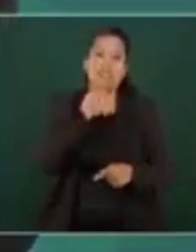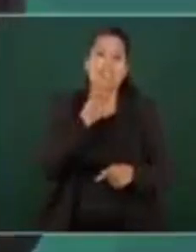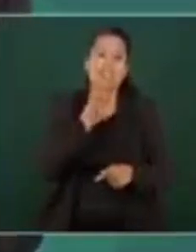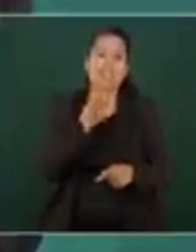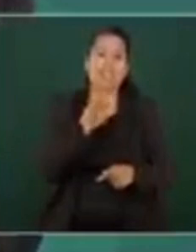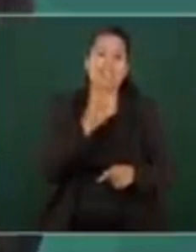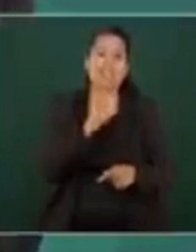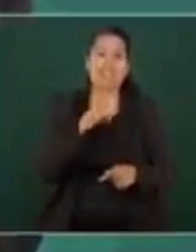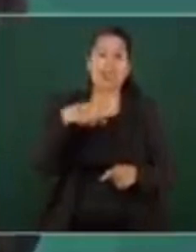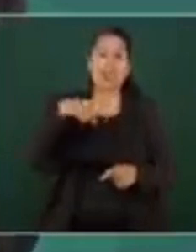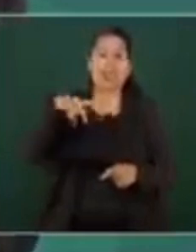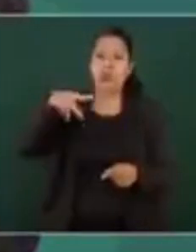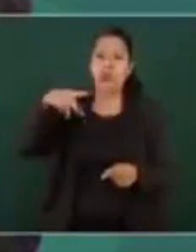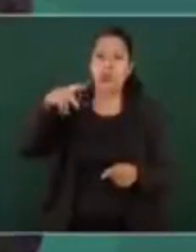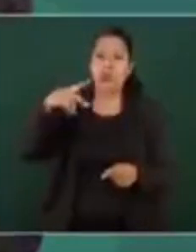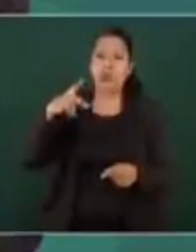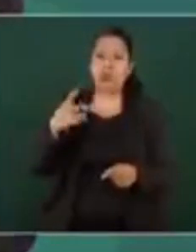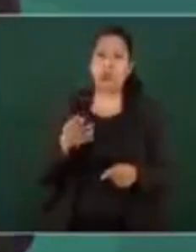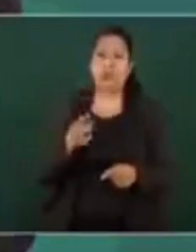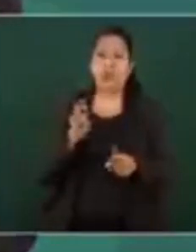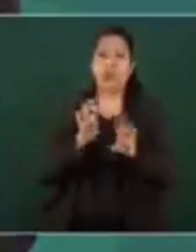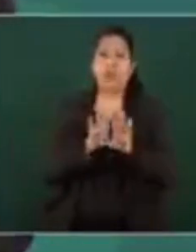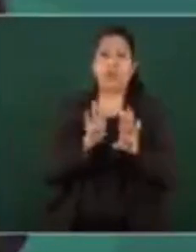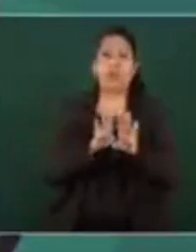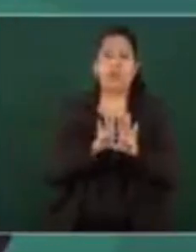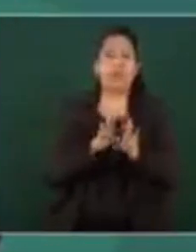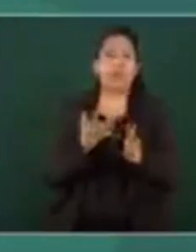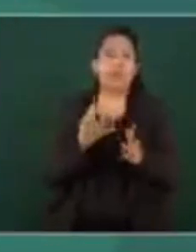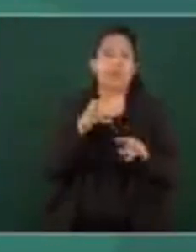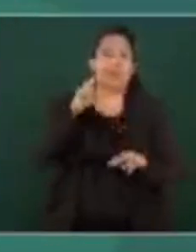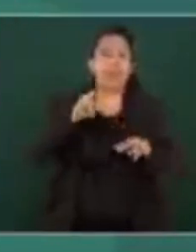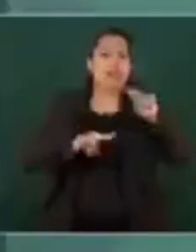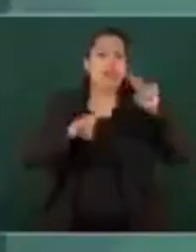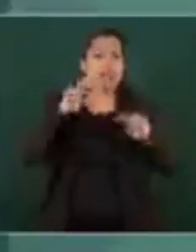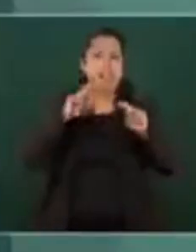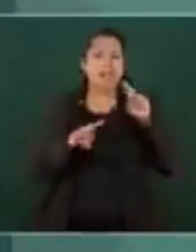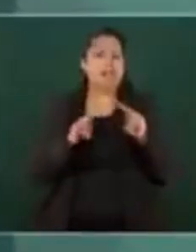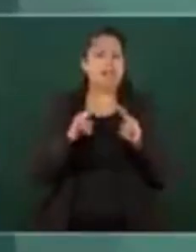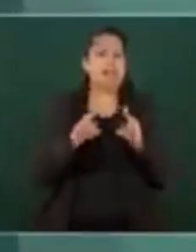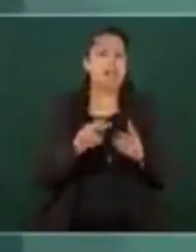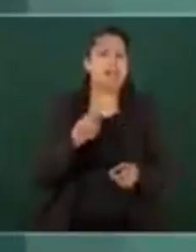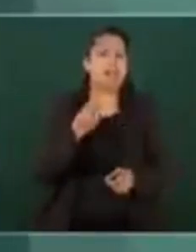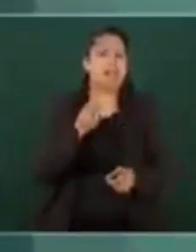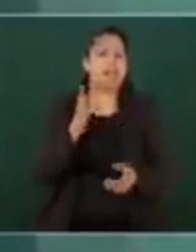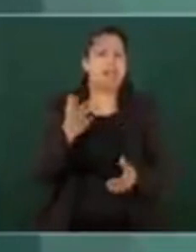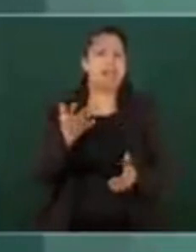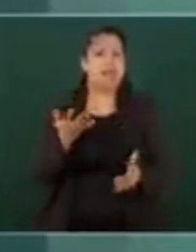su nivel de cretinismo,